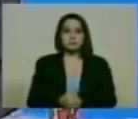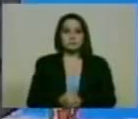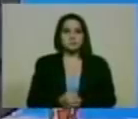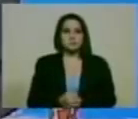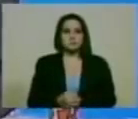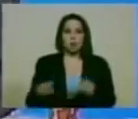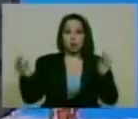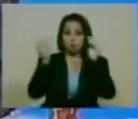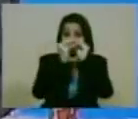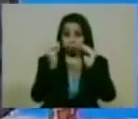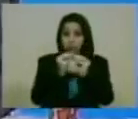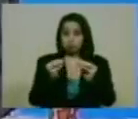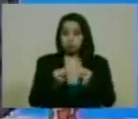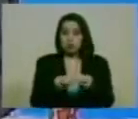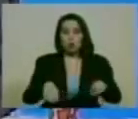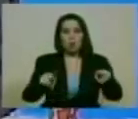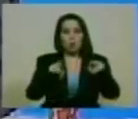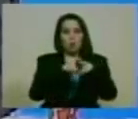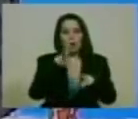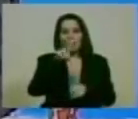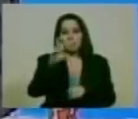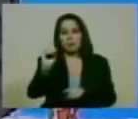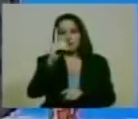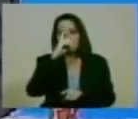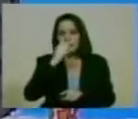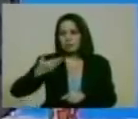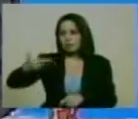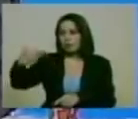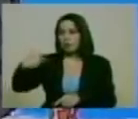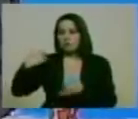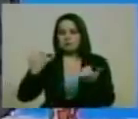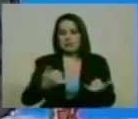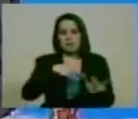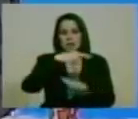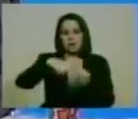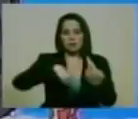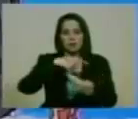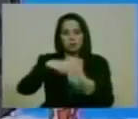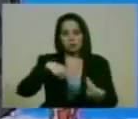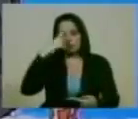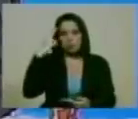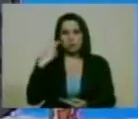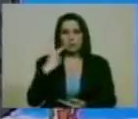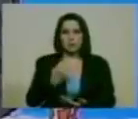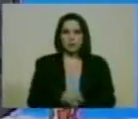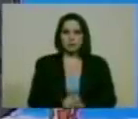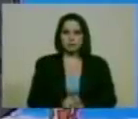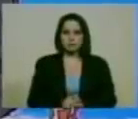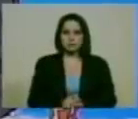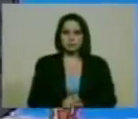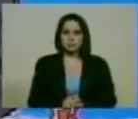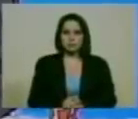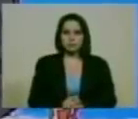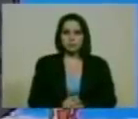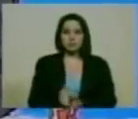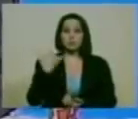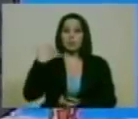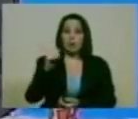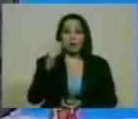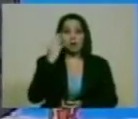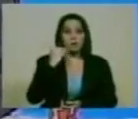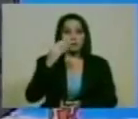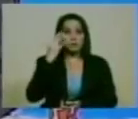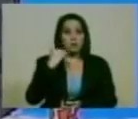con los 20 años de la Revolución Bolivariana. Coincide con los 20 años, con la experiencia, el entrenamiento,